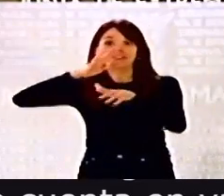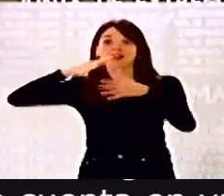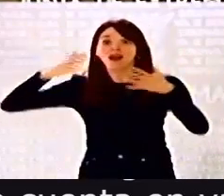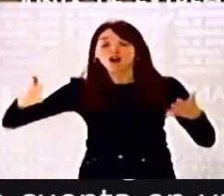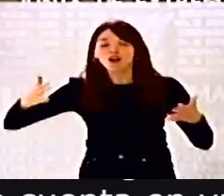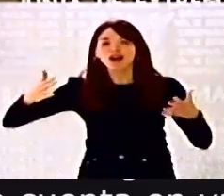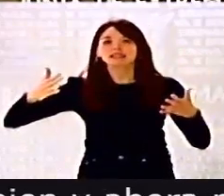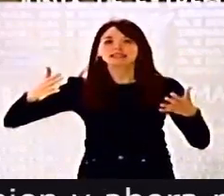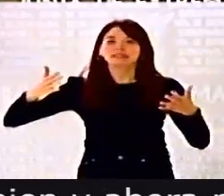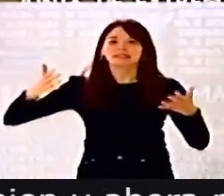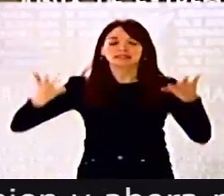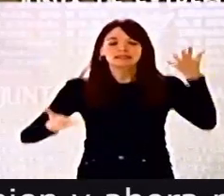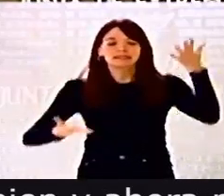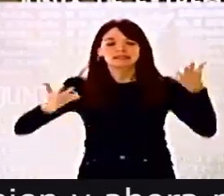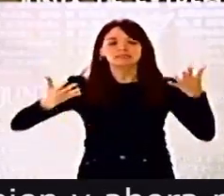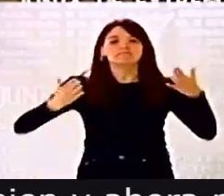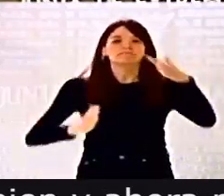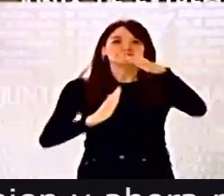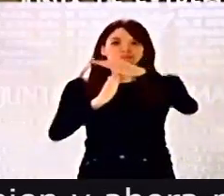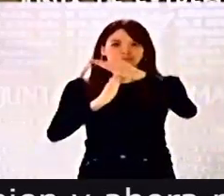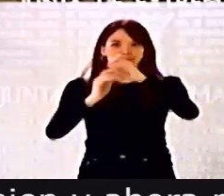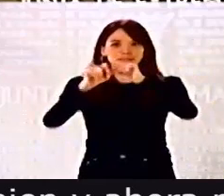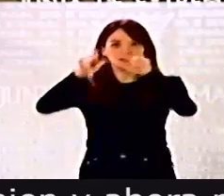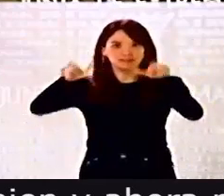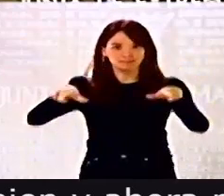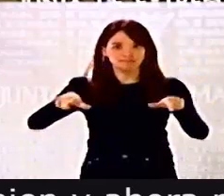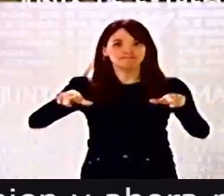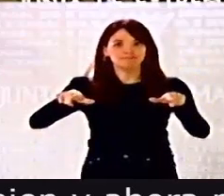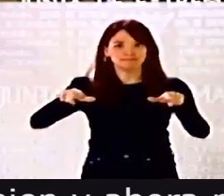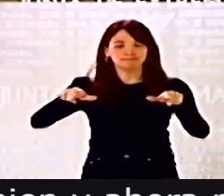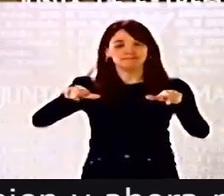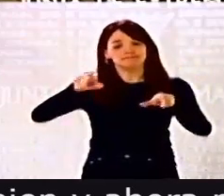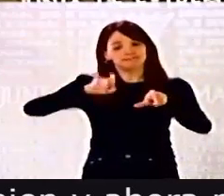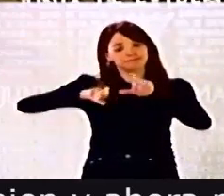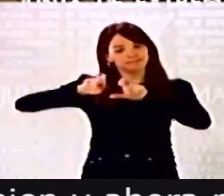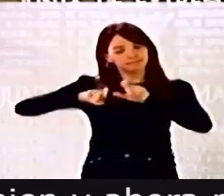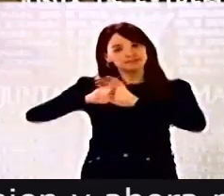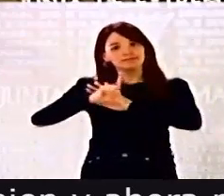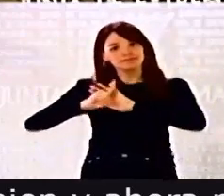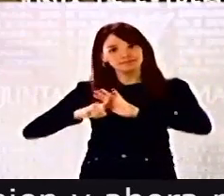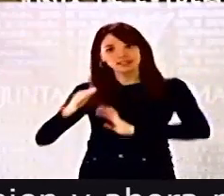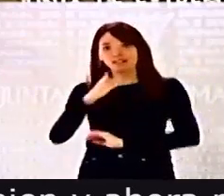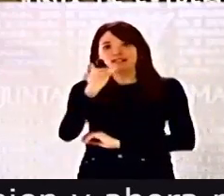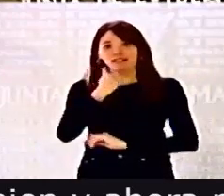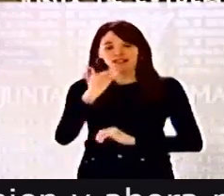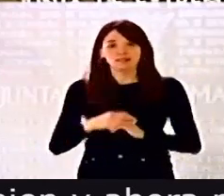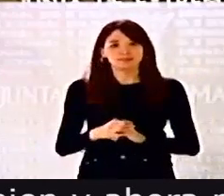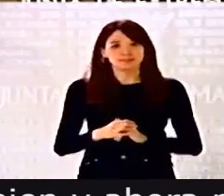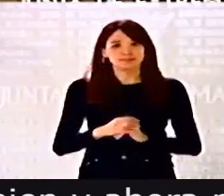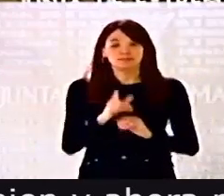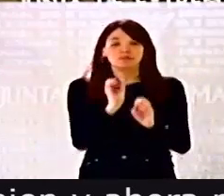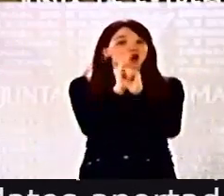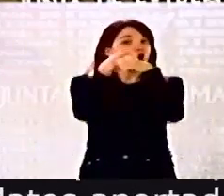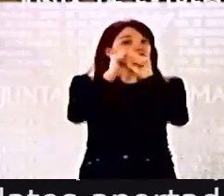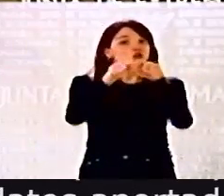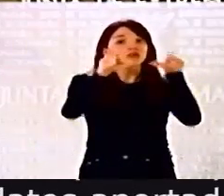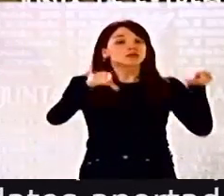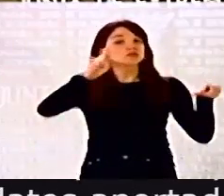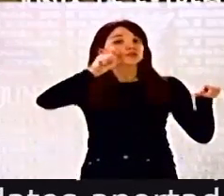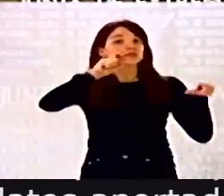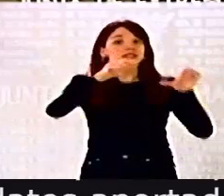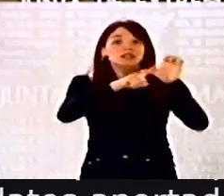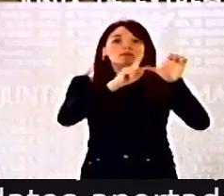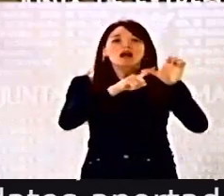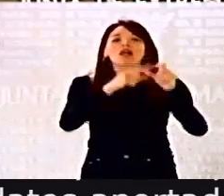supone una parada y un receso. Según los datos aportados por el Observatorio de Turismo de